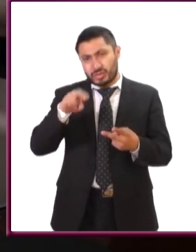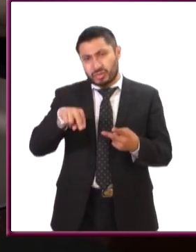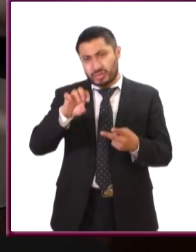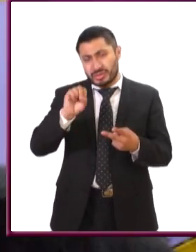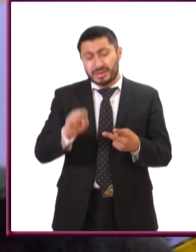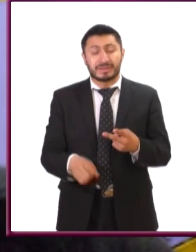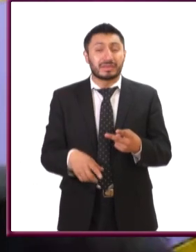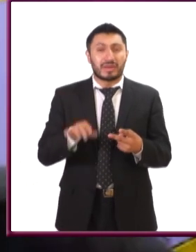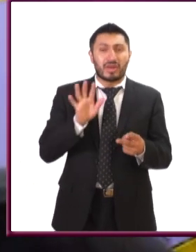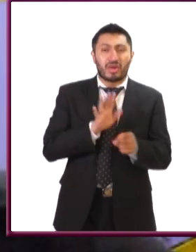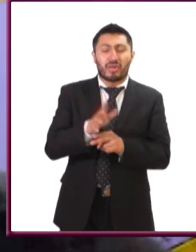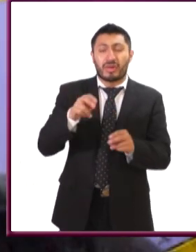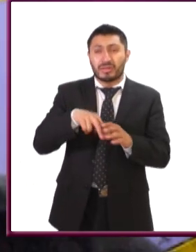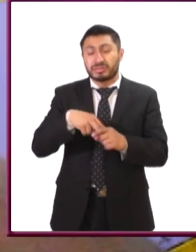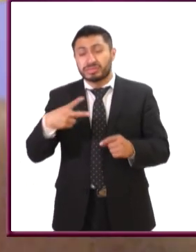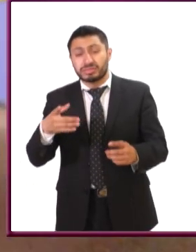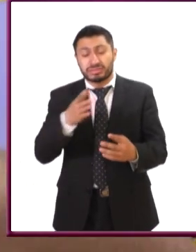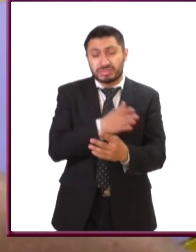ellos?